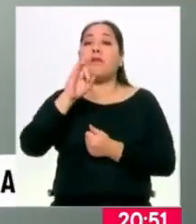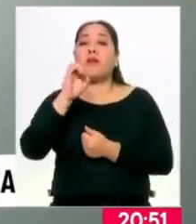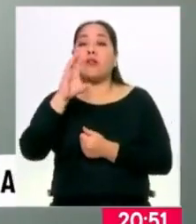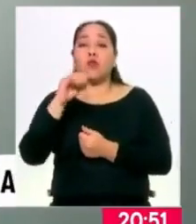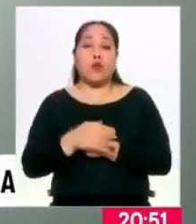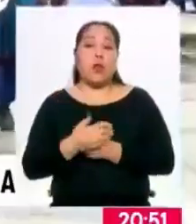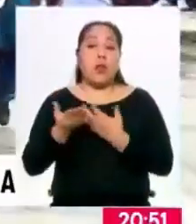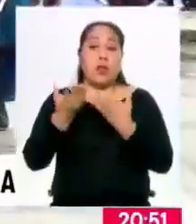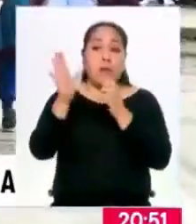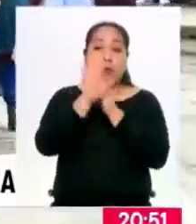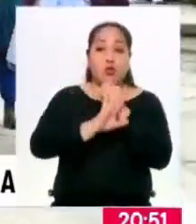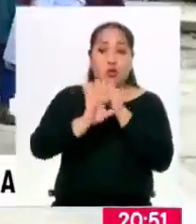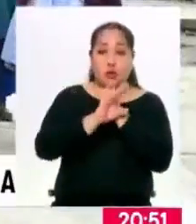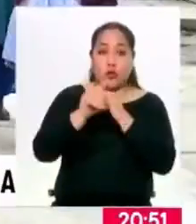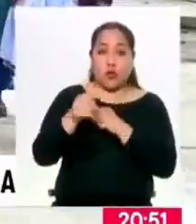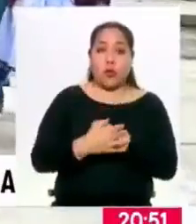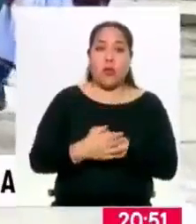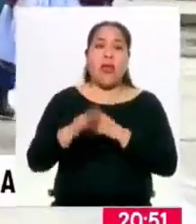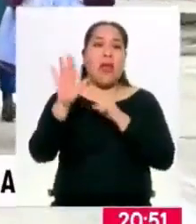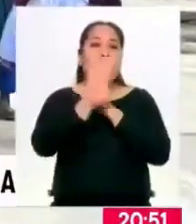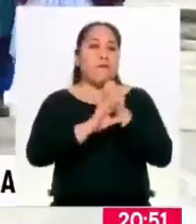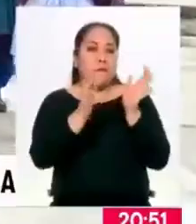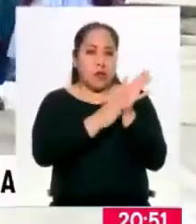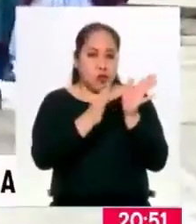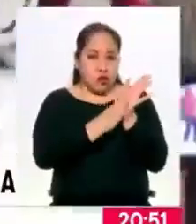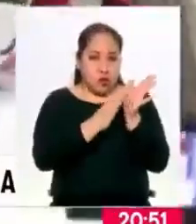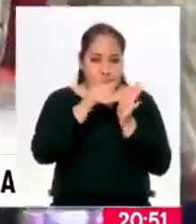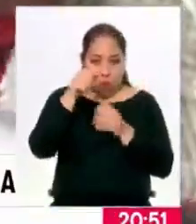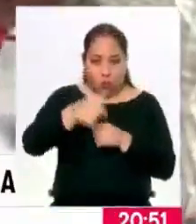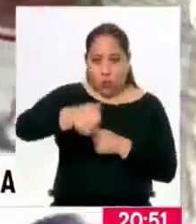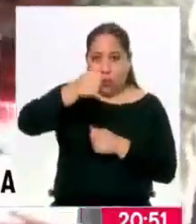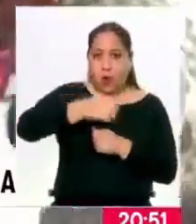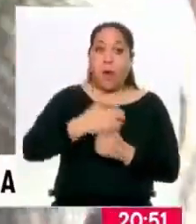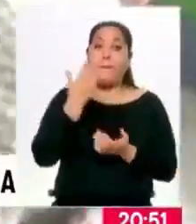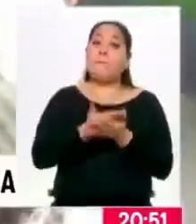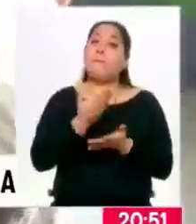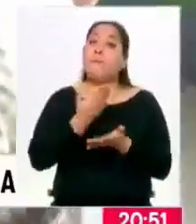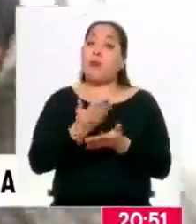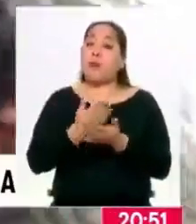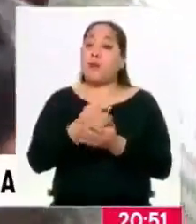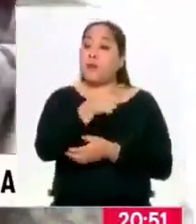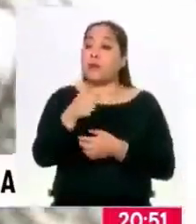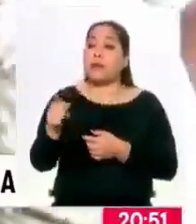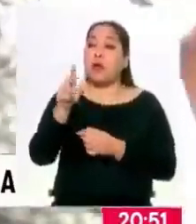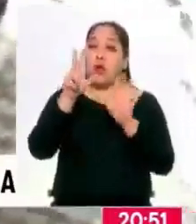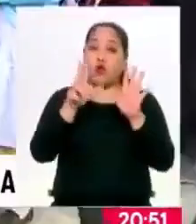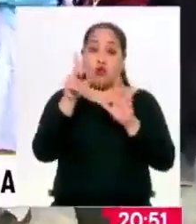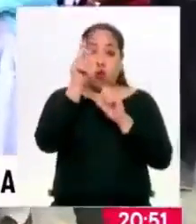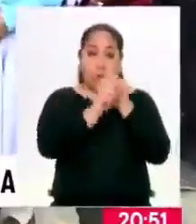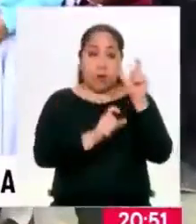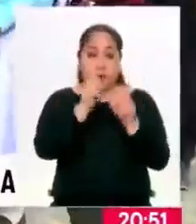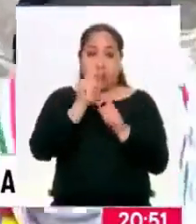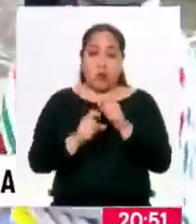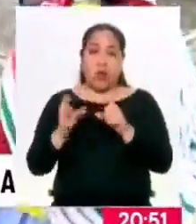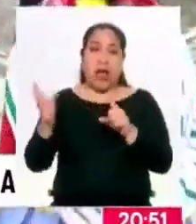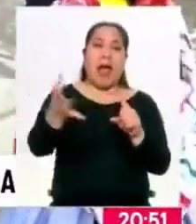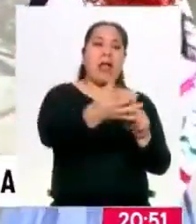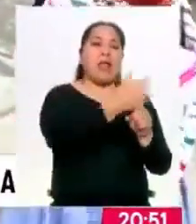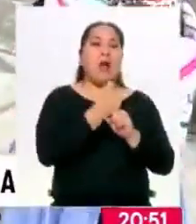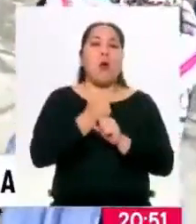dé garantías. La defensora del pueblo afirma que hay pruebas del trato que habrían recibido las 8 personas retenidas por los